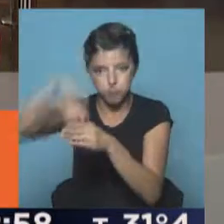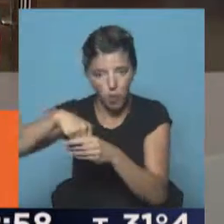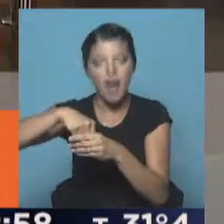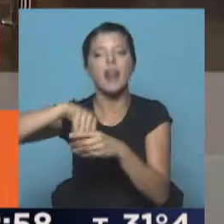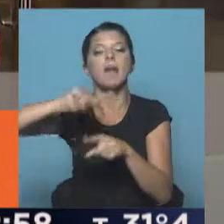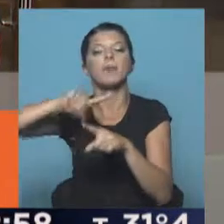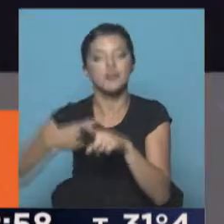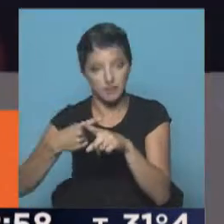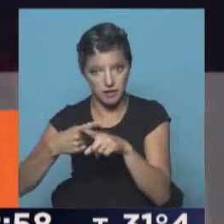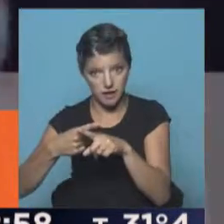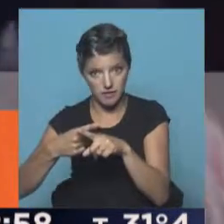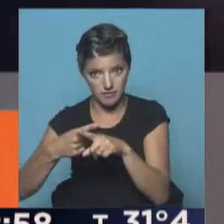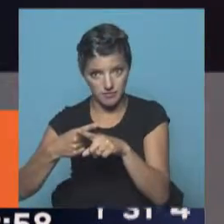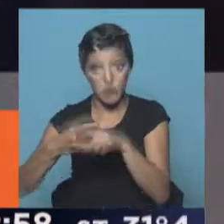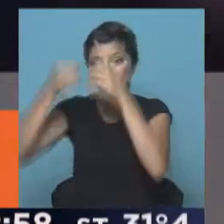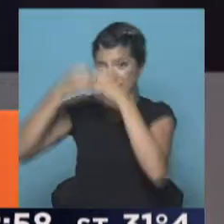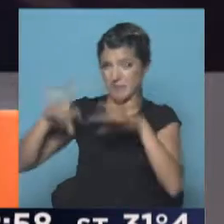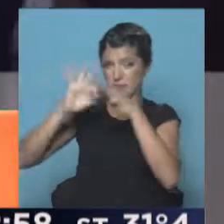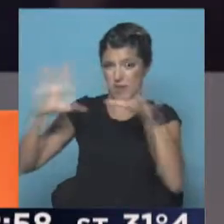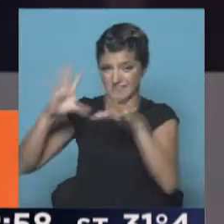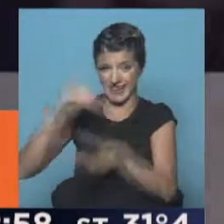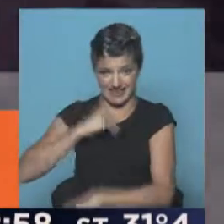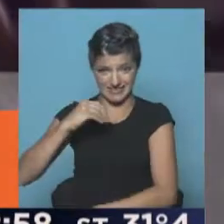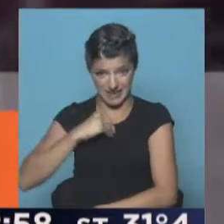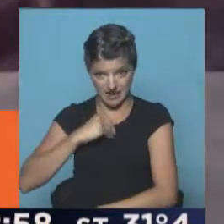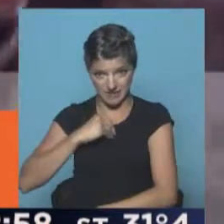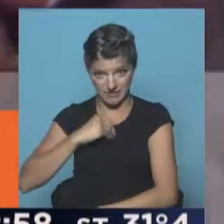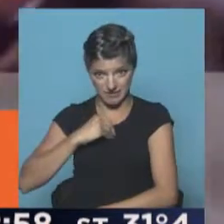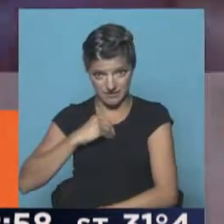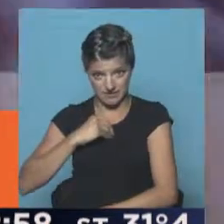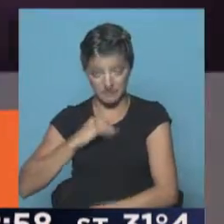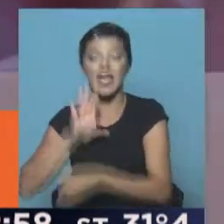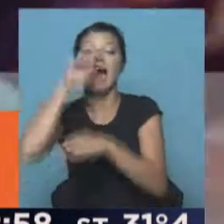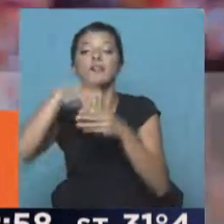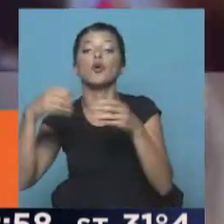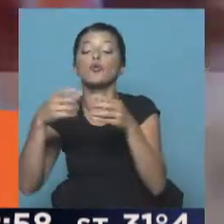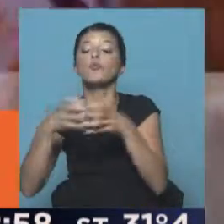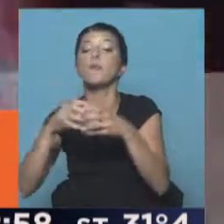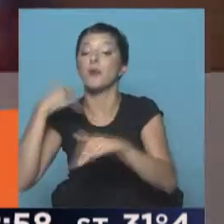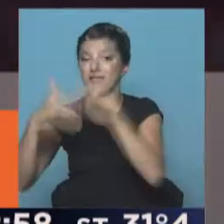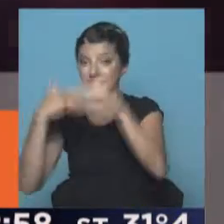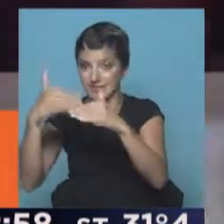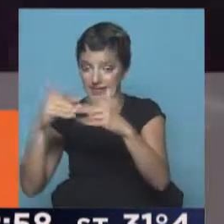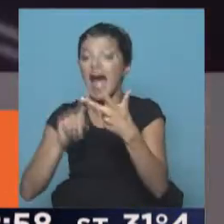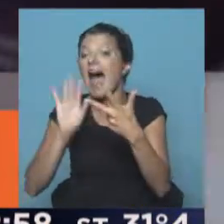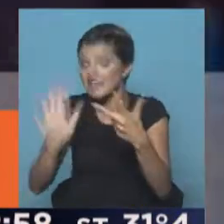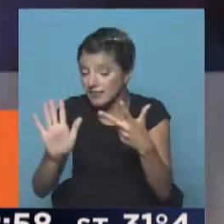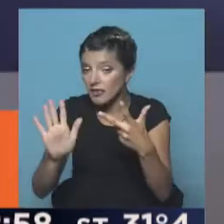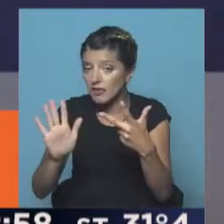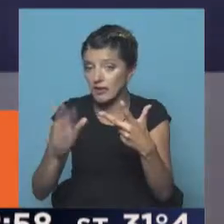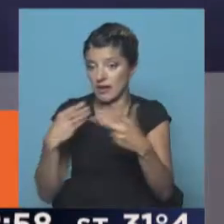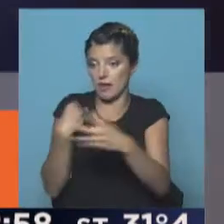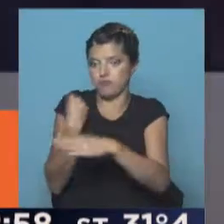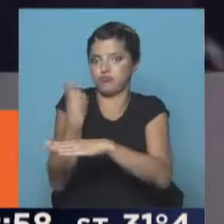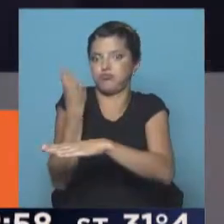postrimerías de la democracia cristiana, inscribiéndose en la corriente progresista de la democracia cristiana, y es por esa vía que llega,